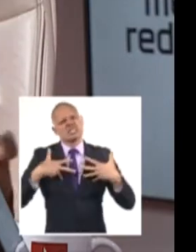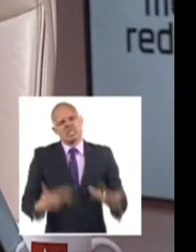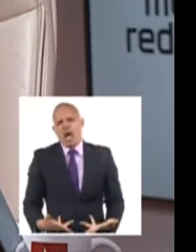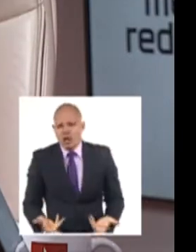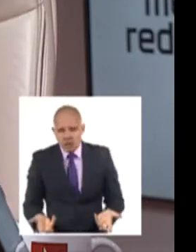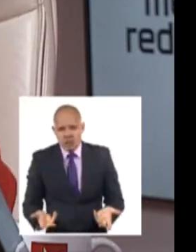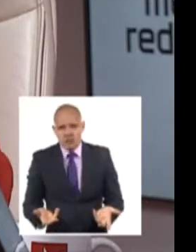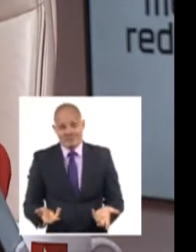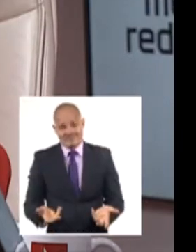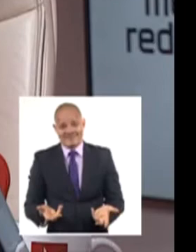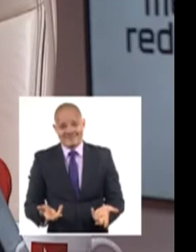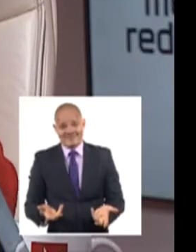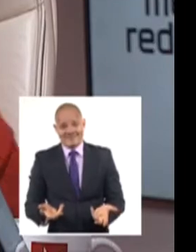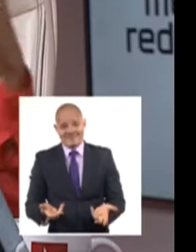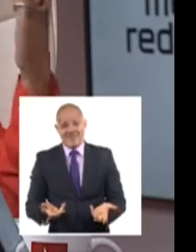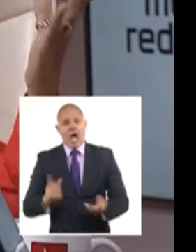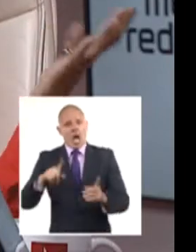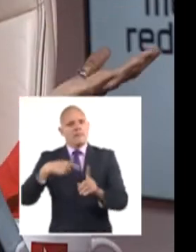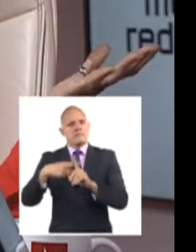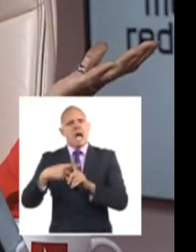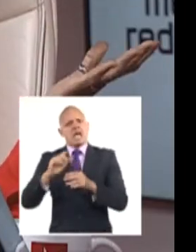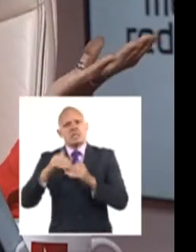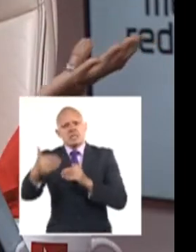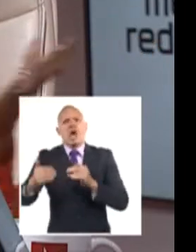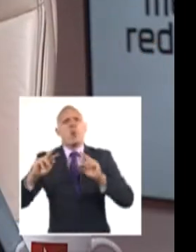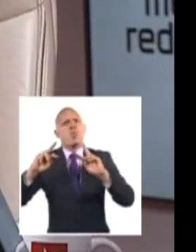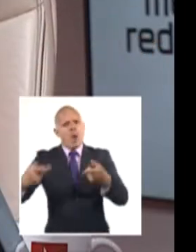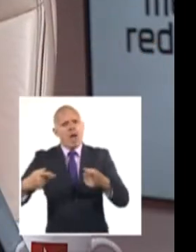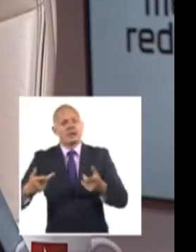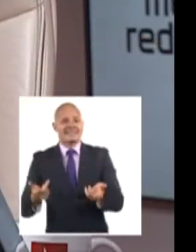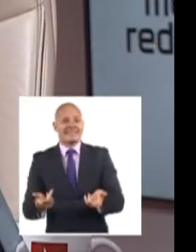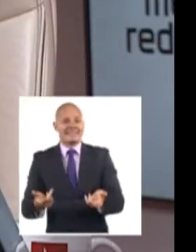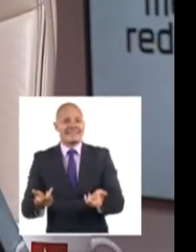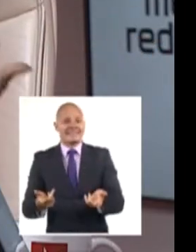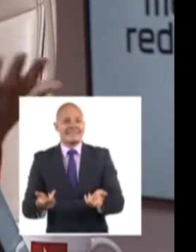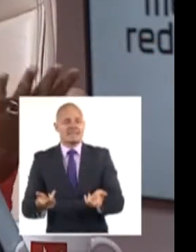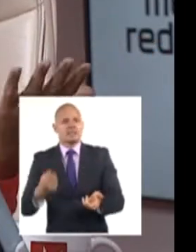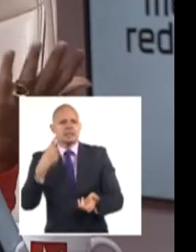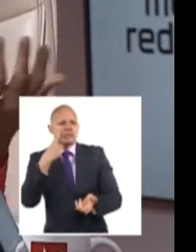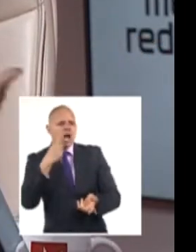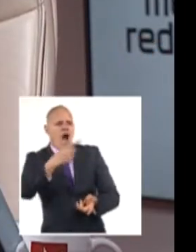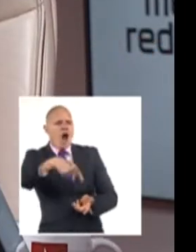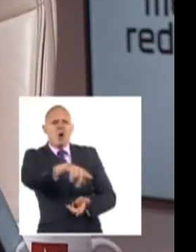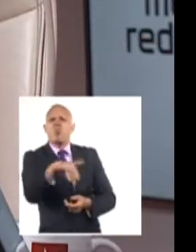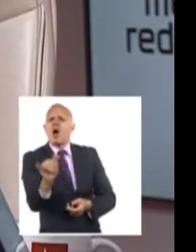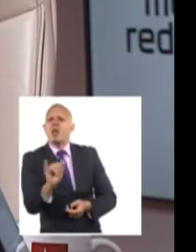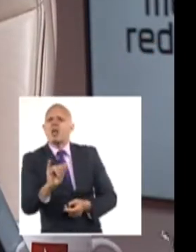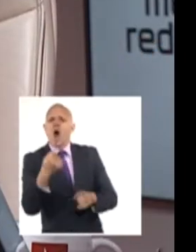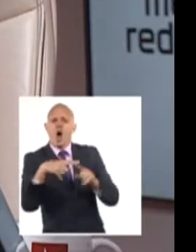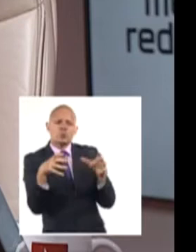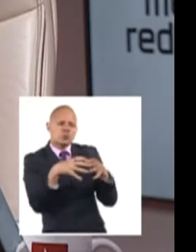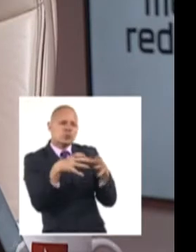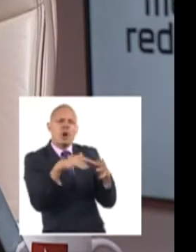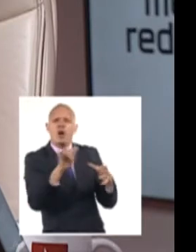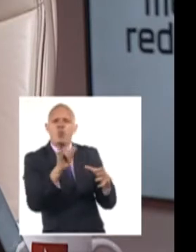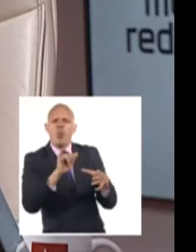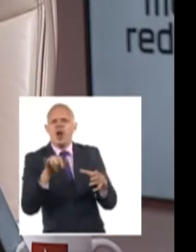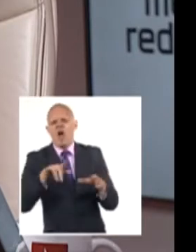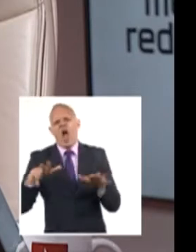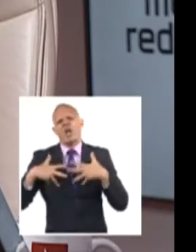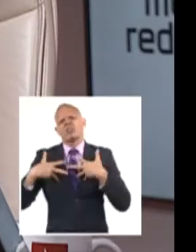outsider porque están sencillamente cansados de la política tradicional pero no tienen a lo mejor un